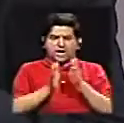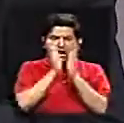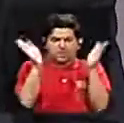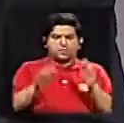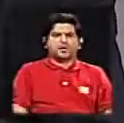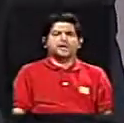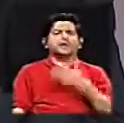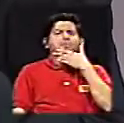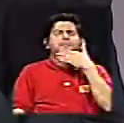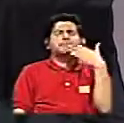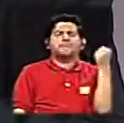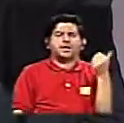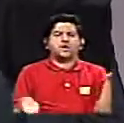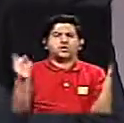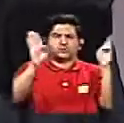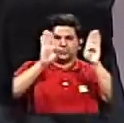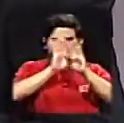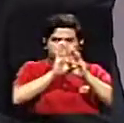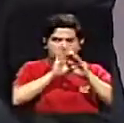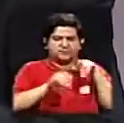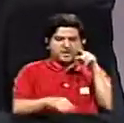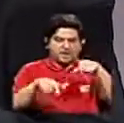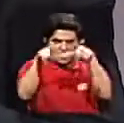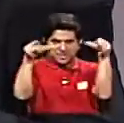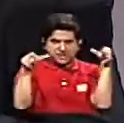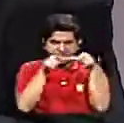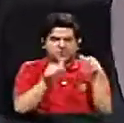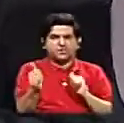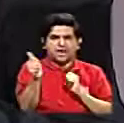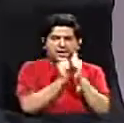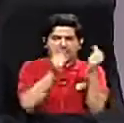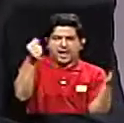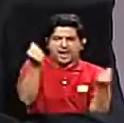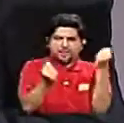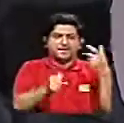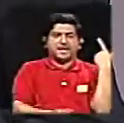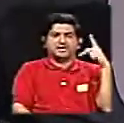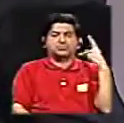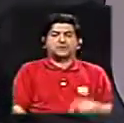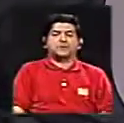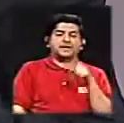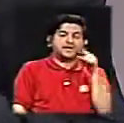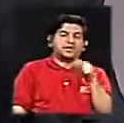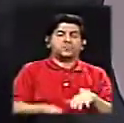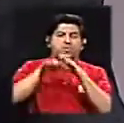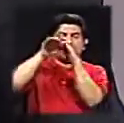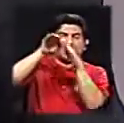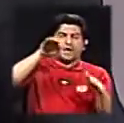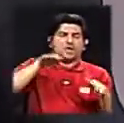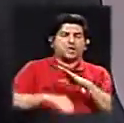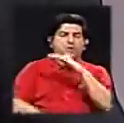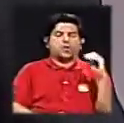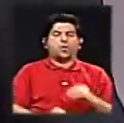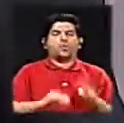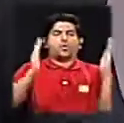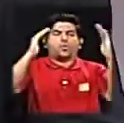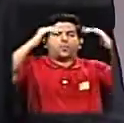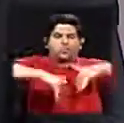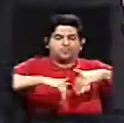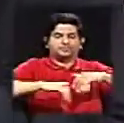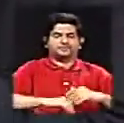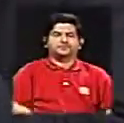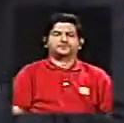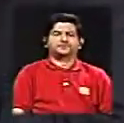era prudente cerrar ese punto al paso vehicular por el peligro de deslizamiento y colapso que había.